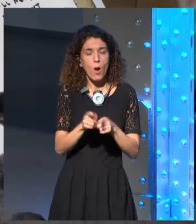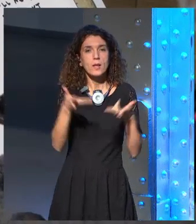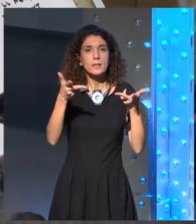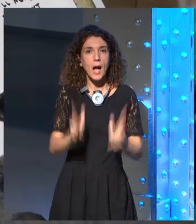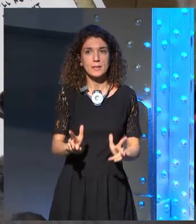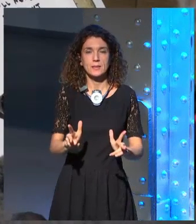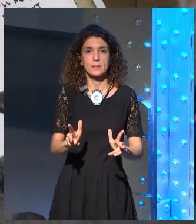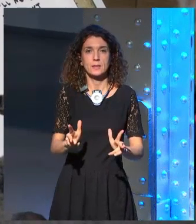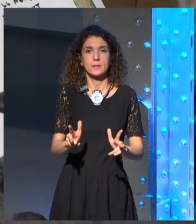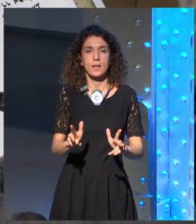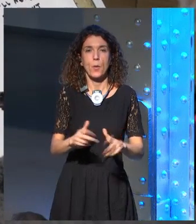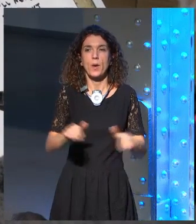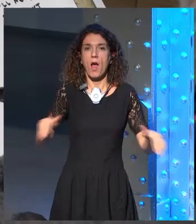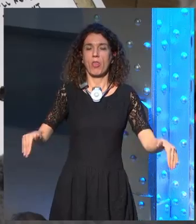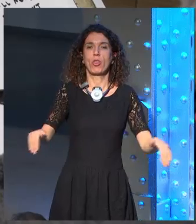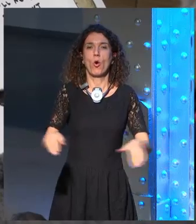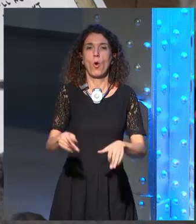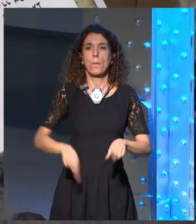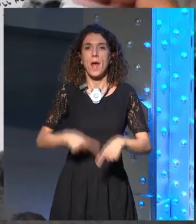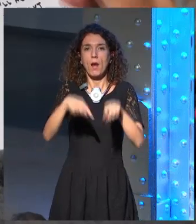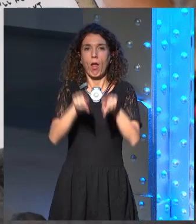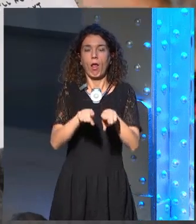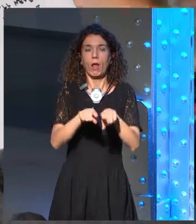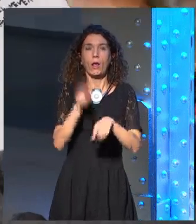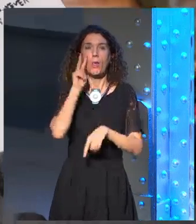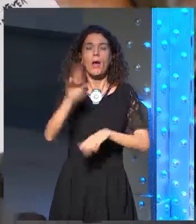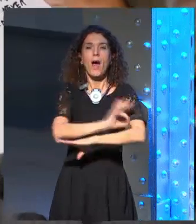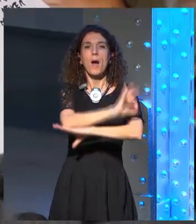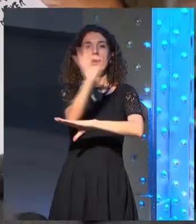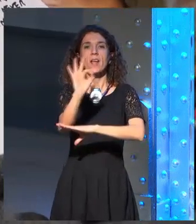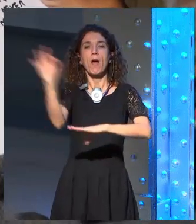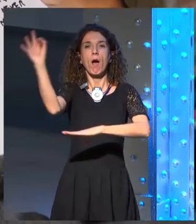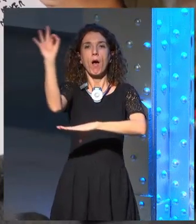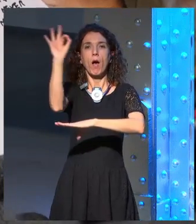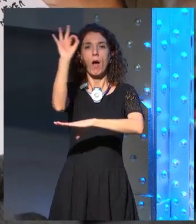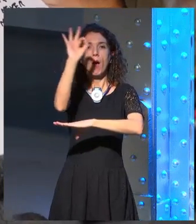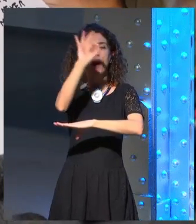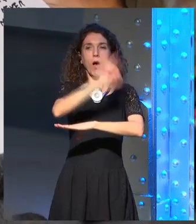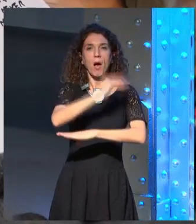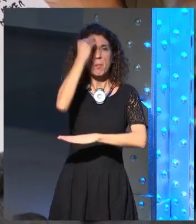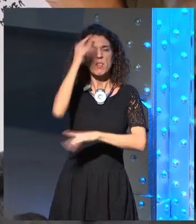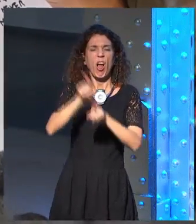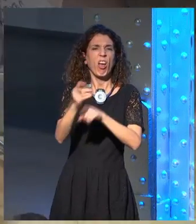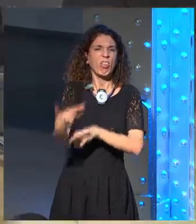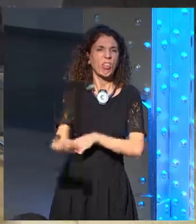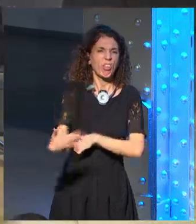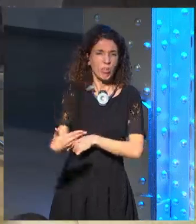casa, extender los brazos, las piernas y ver cómo amanece o atardece, o uno ya considera que eso es una minucia?